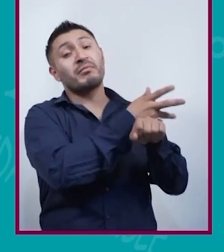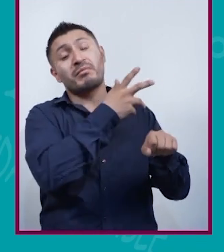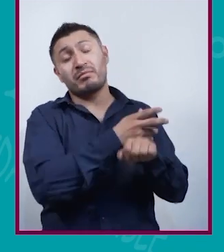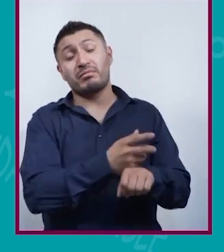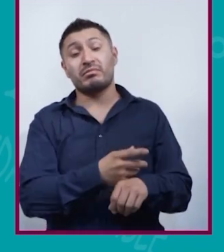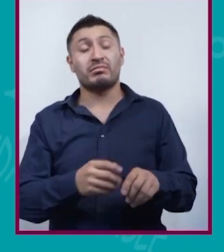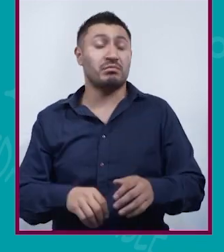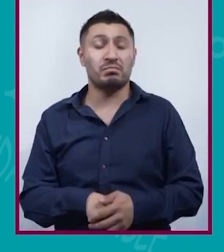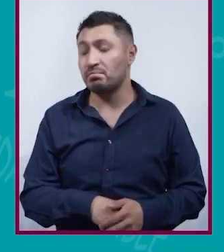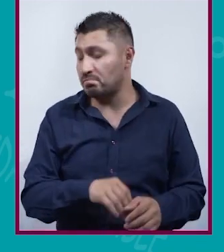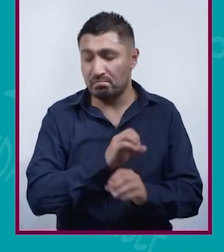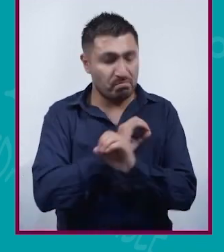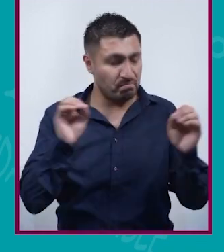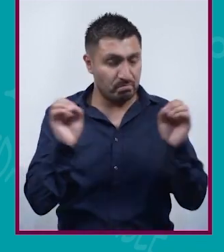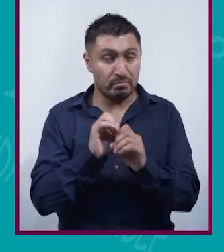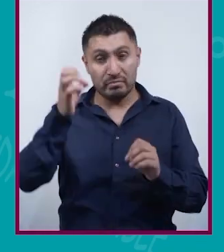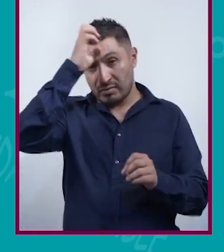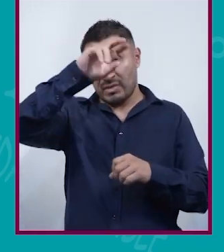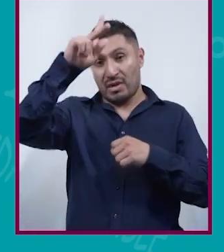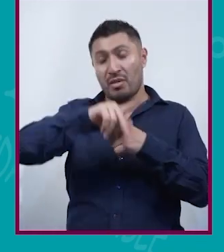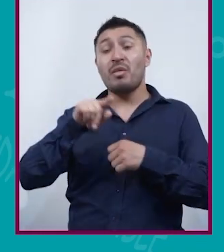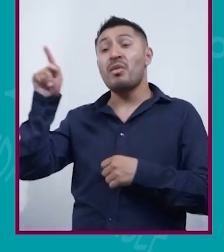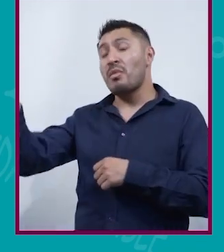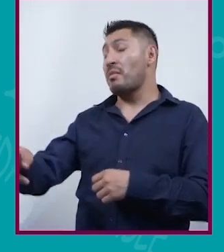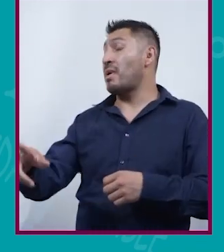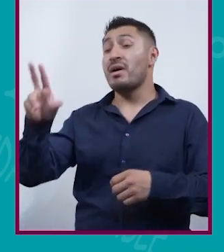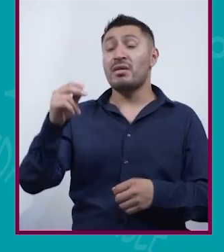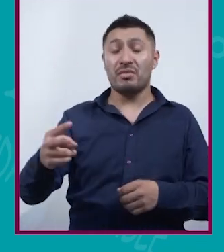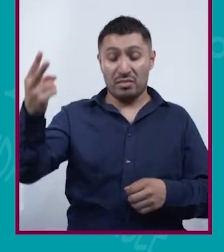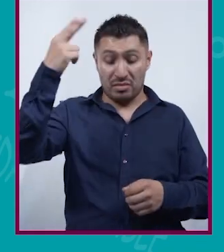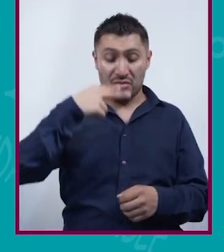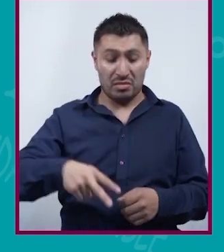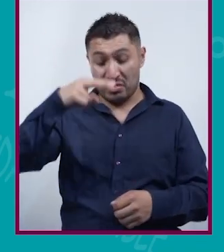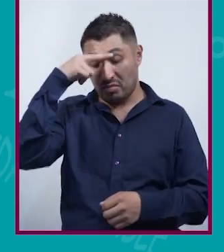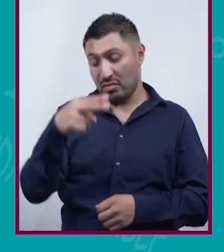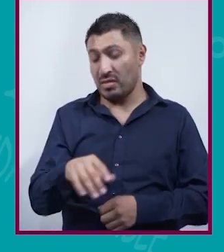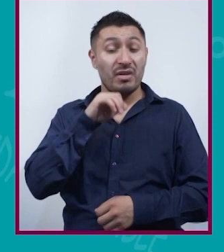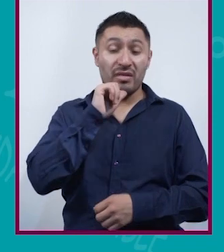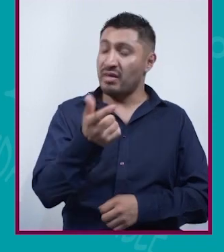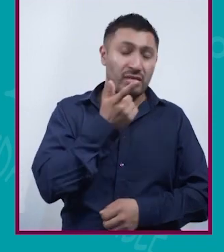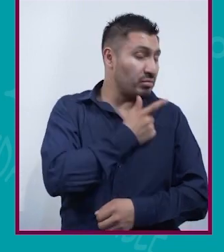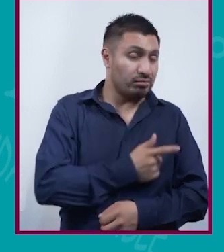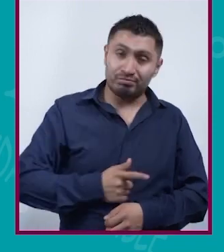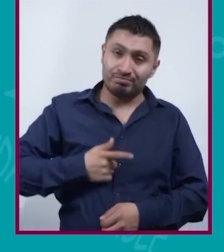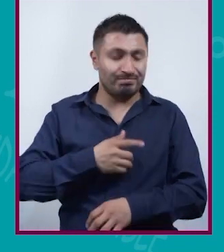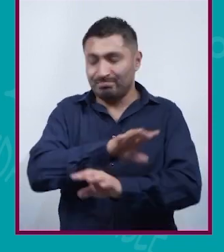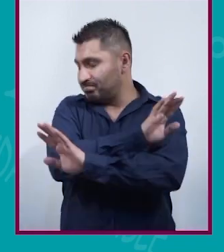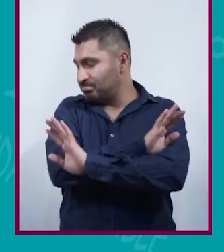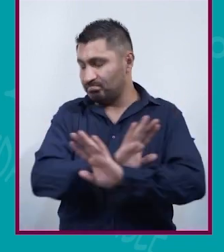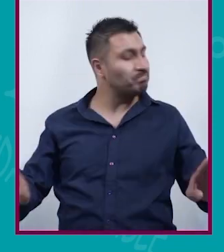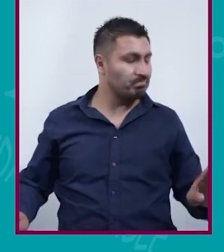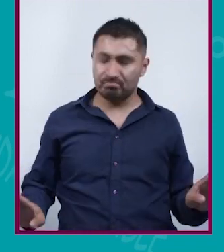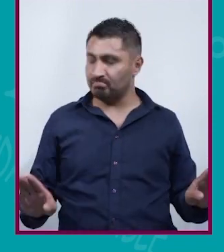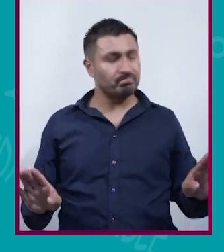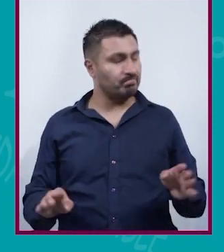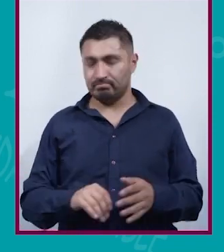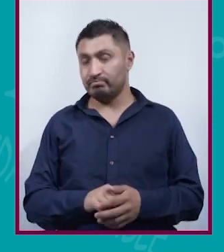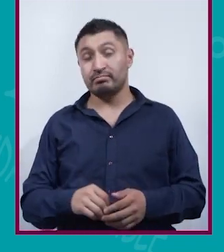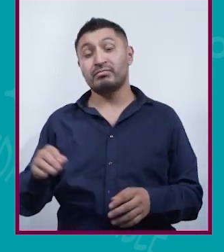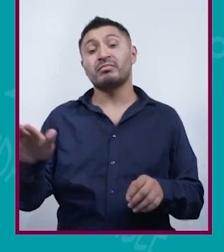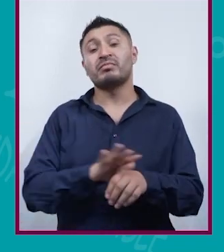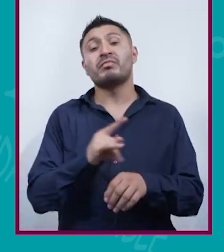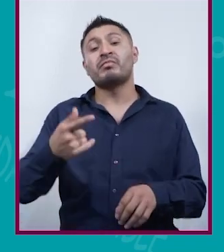Estados Unidos, relaciones diplomáticas. Europa no nos veía con simpatías después de una